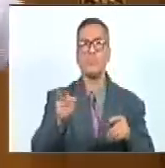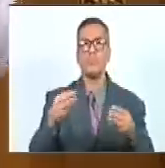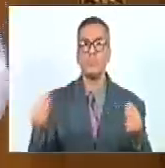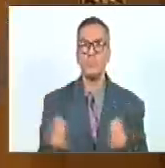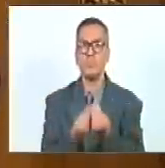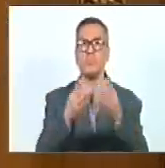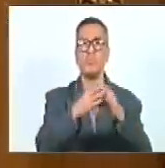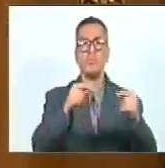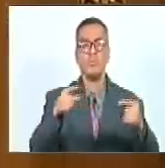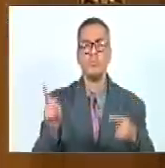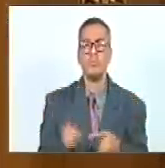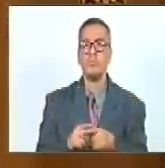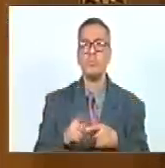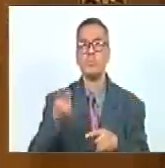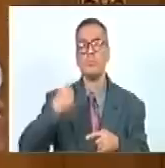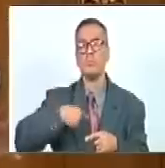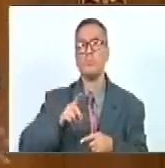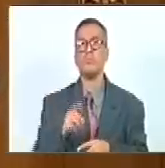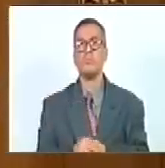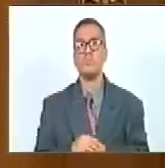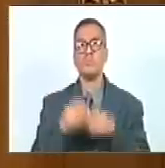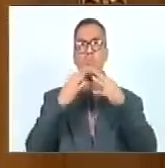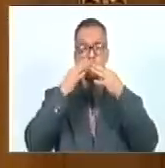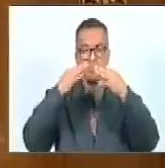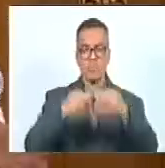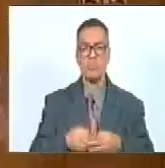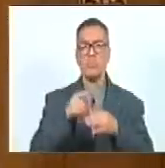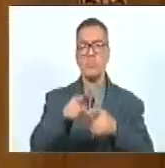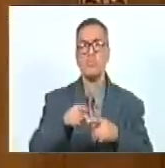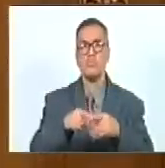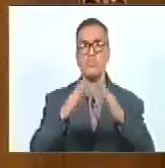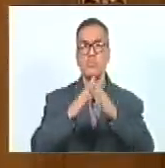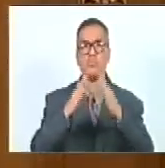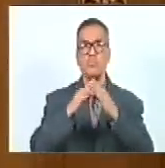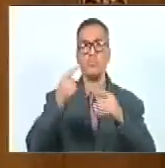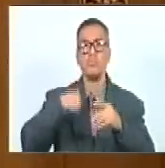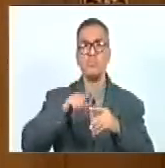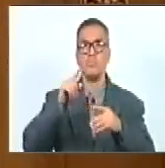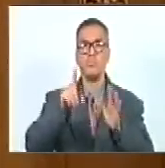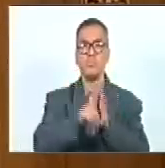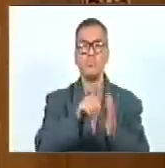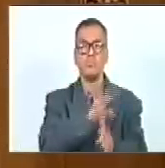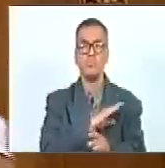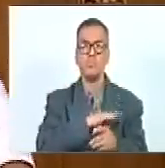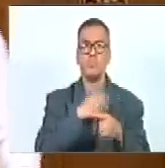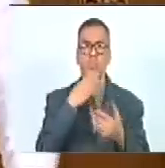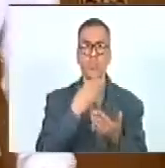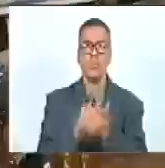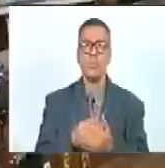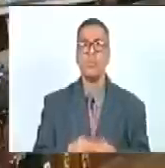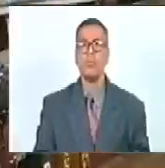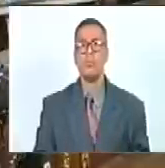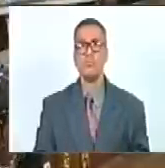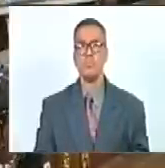ellos, y para que tengamos la garantía de que la vivienda siga siendo un derecho para todas y todos. Muchas gracias.